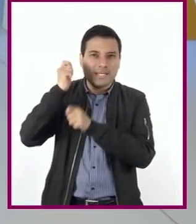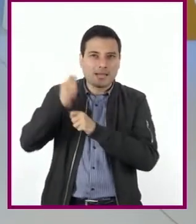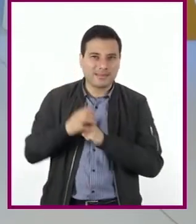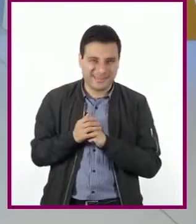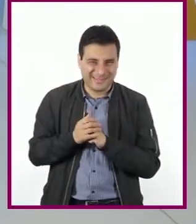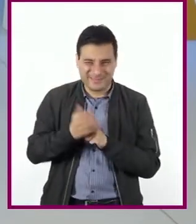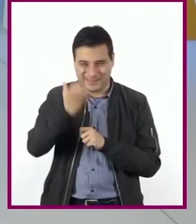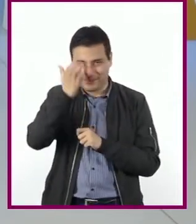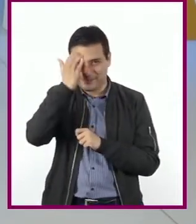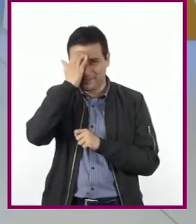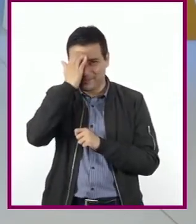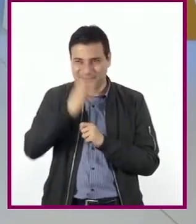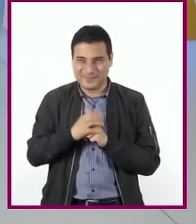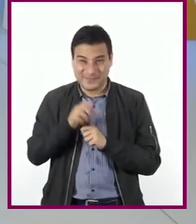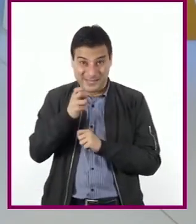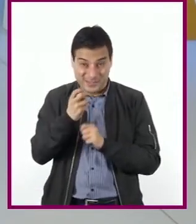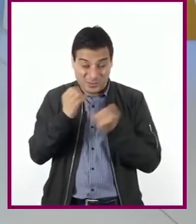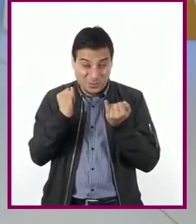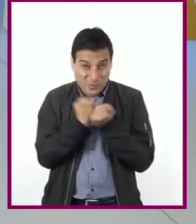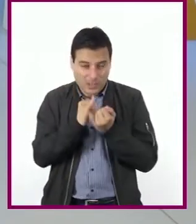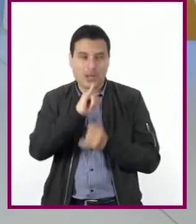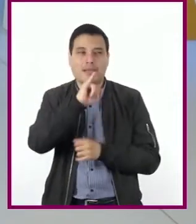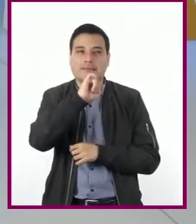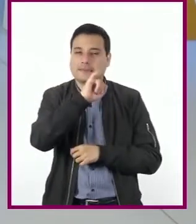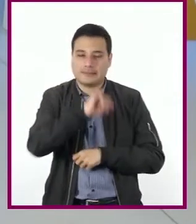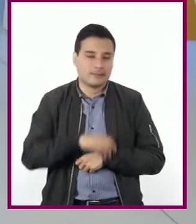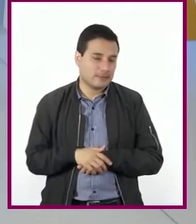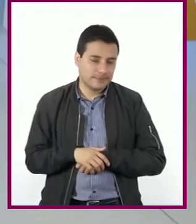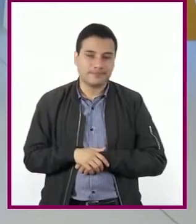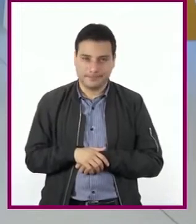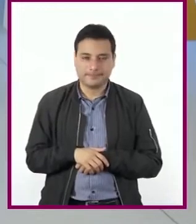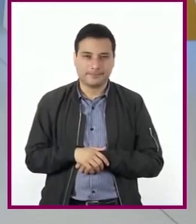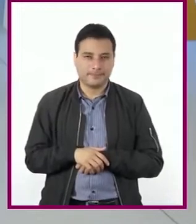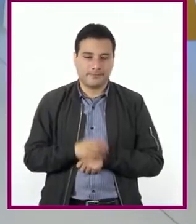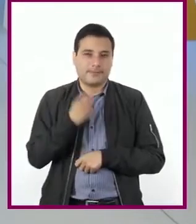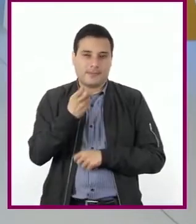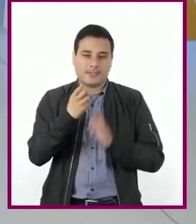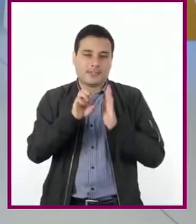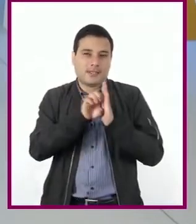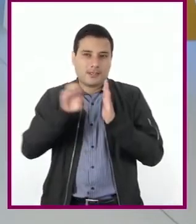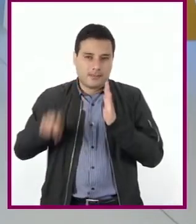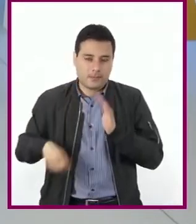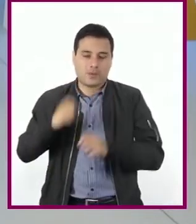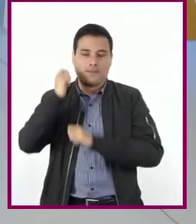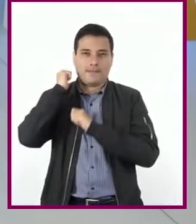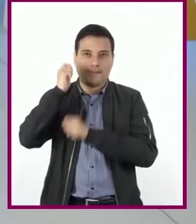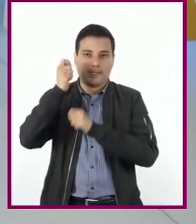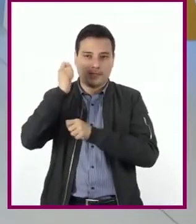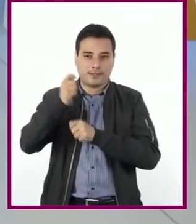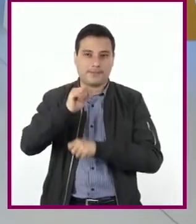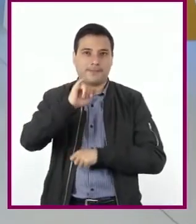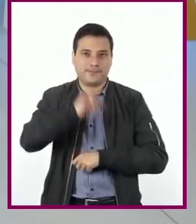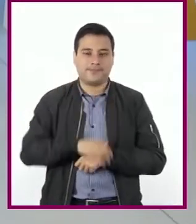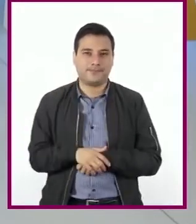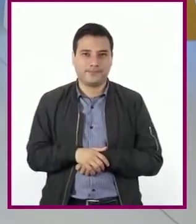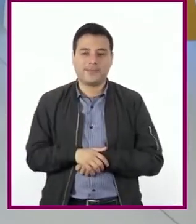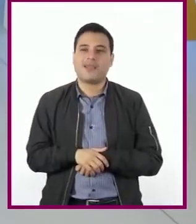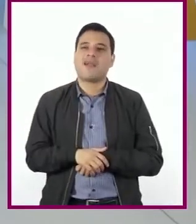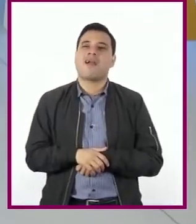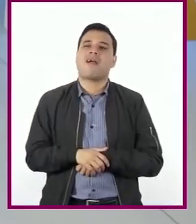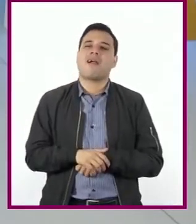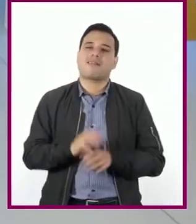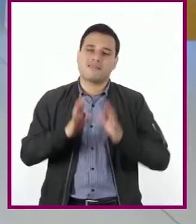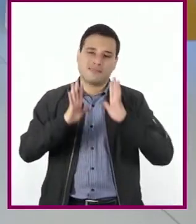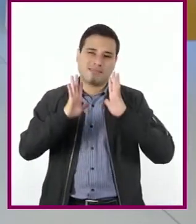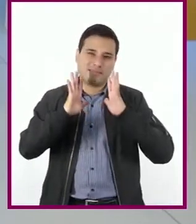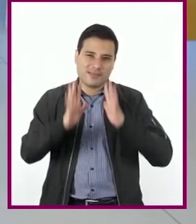tipo de sistemas de fuerza? Así es, Enrique. Ese es un ejemplo muy común. Entonces creo que voy